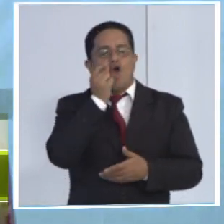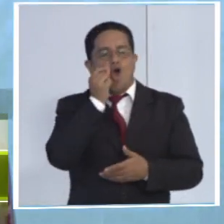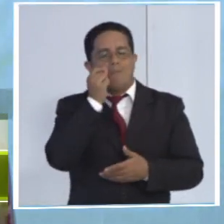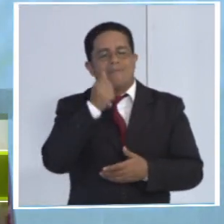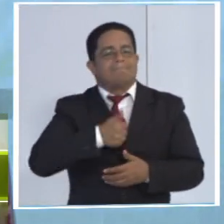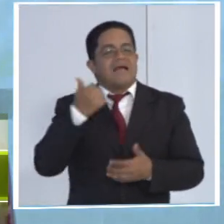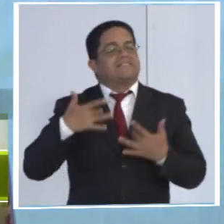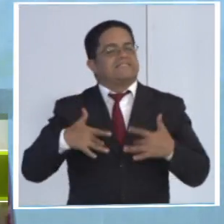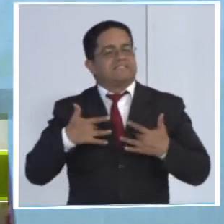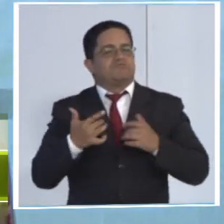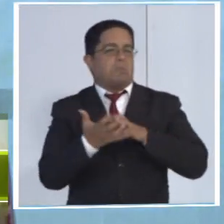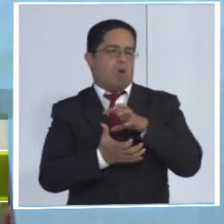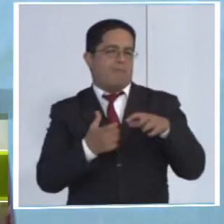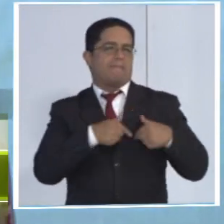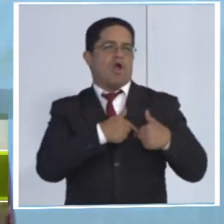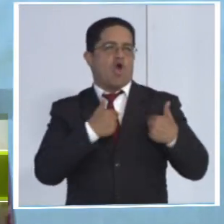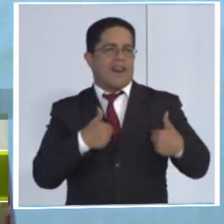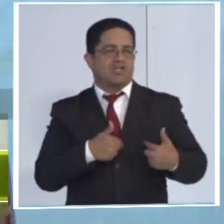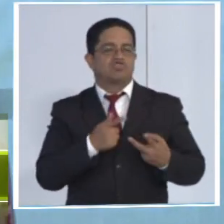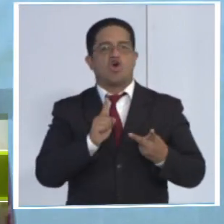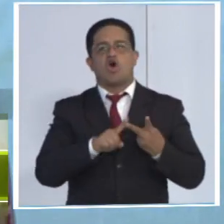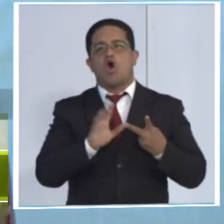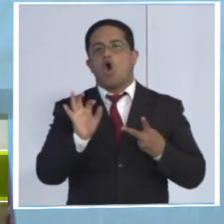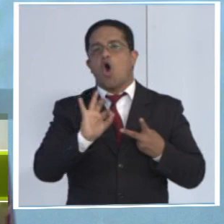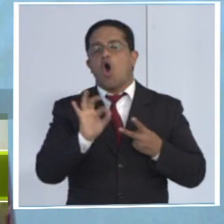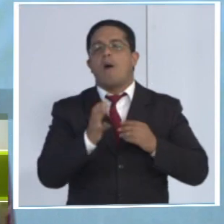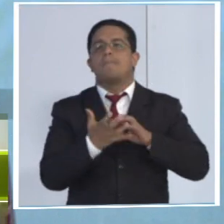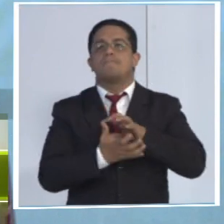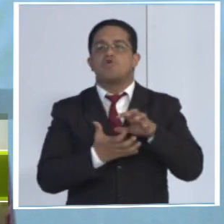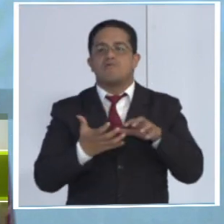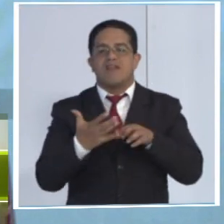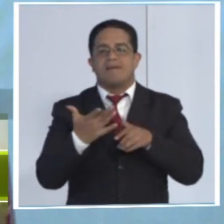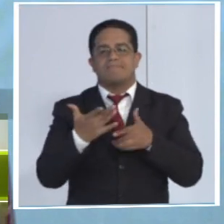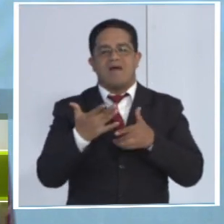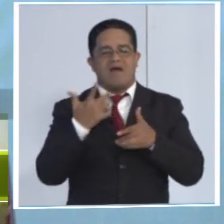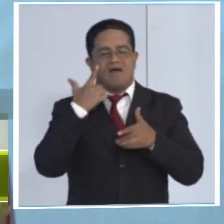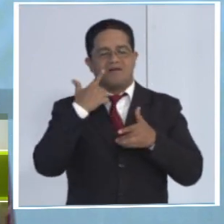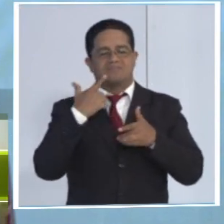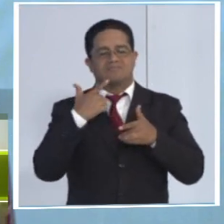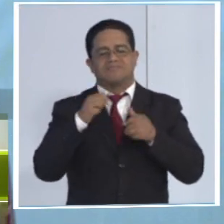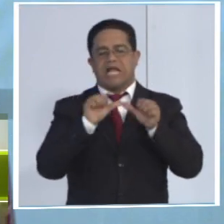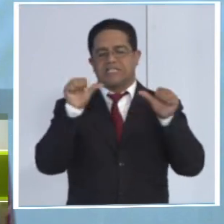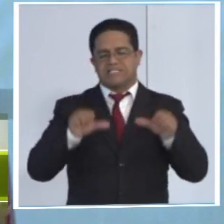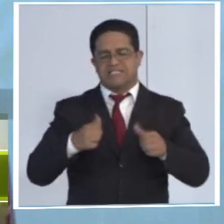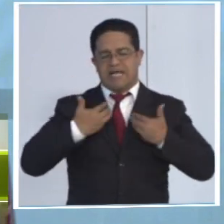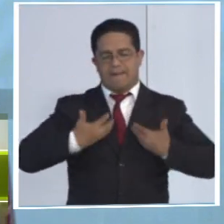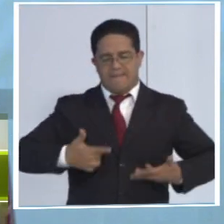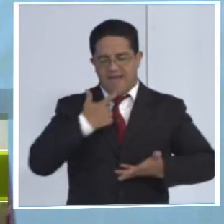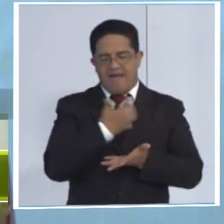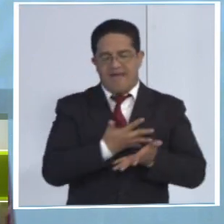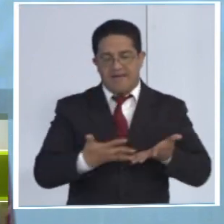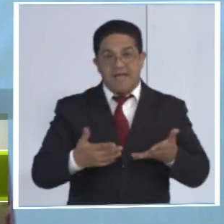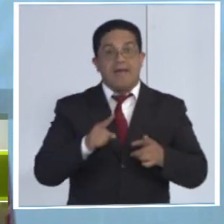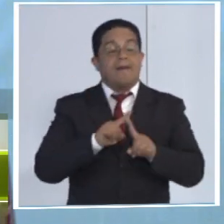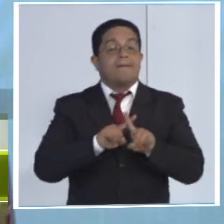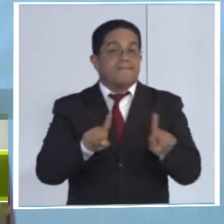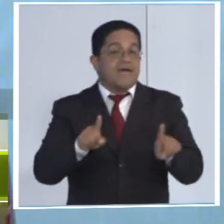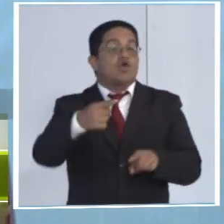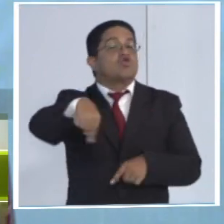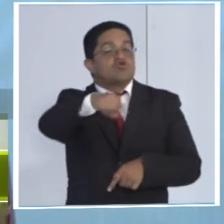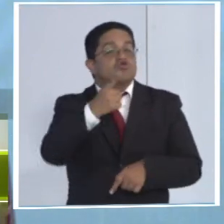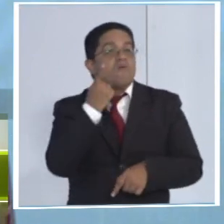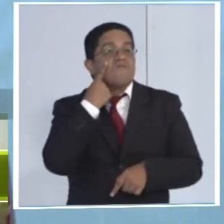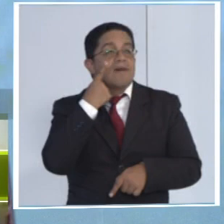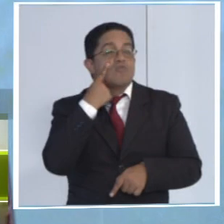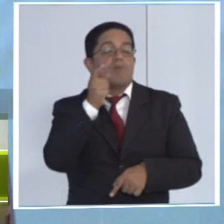fibrilación auricular, ya sea por alteración a nivel del endotelio vascular como tal. Sin embargo, en la actualidad hemos notado que